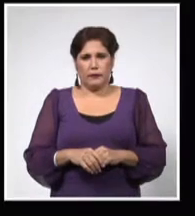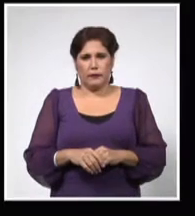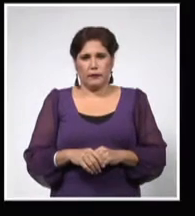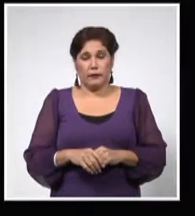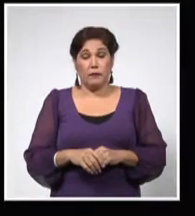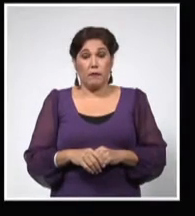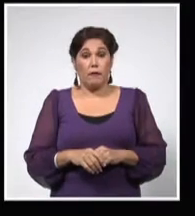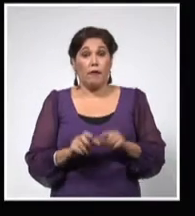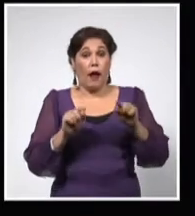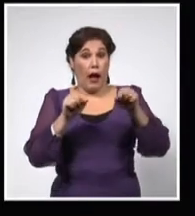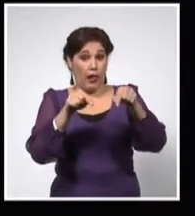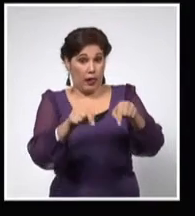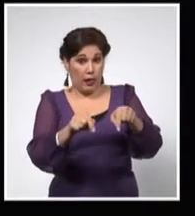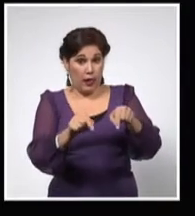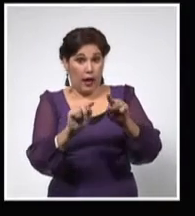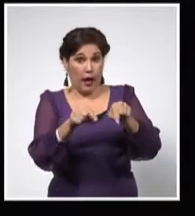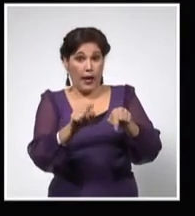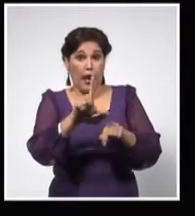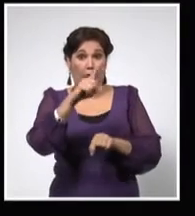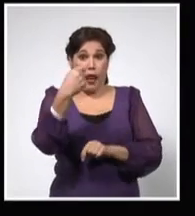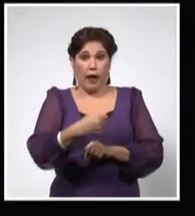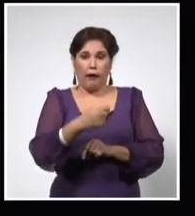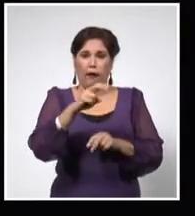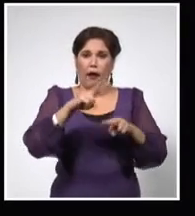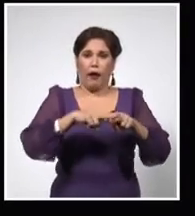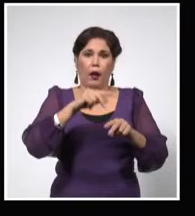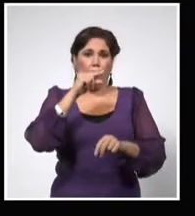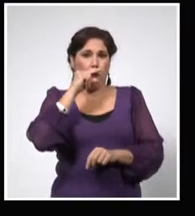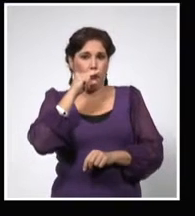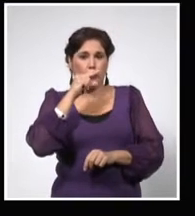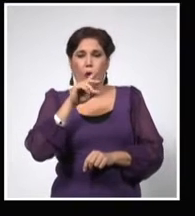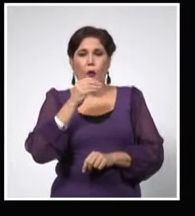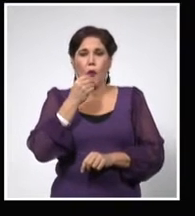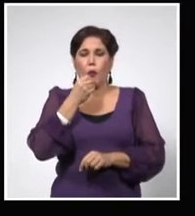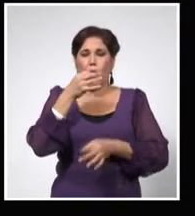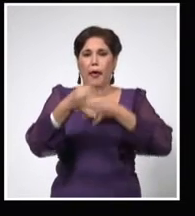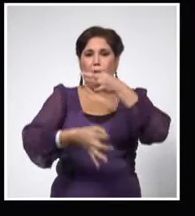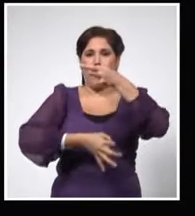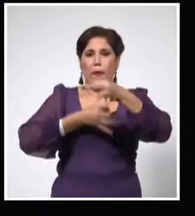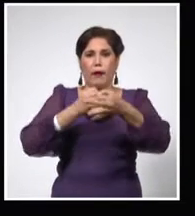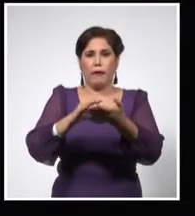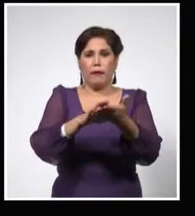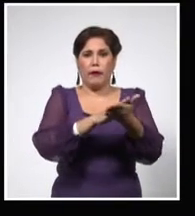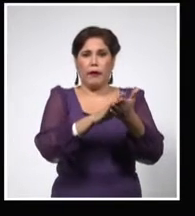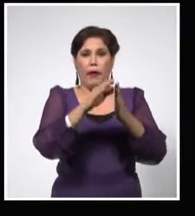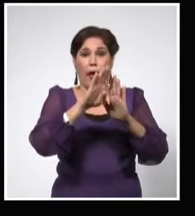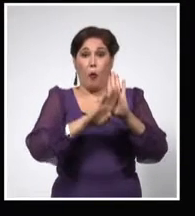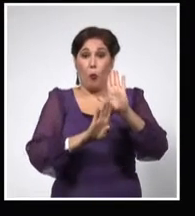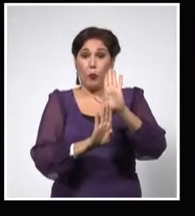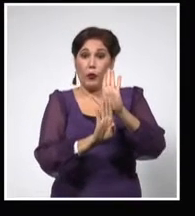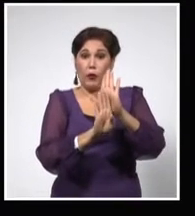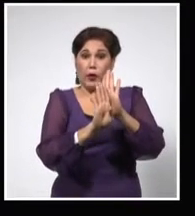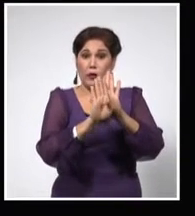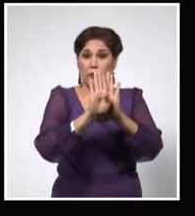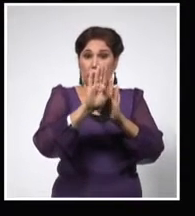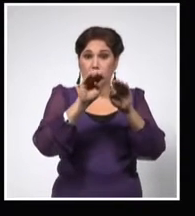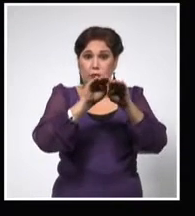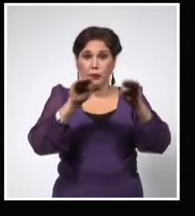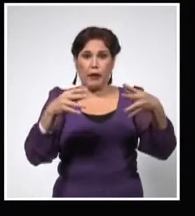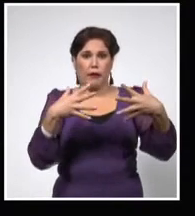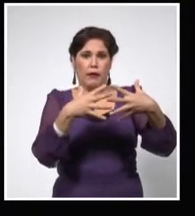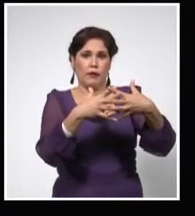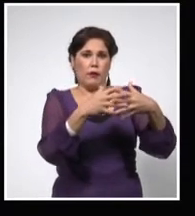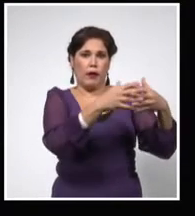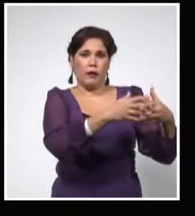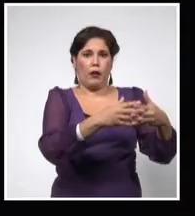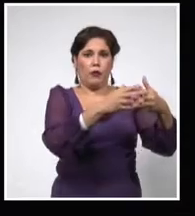Mientras exista la ley Helms-Burton, no puede hablarse de un progreso sostenible en las relaciones bilaterales